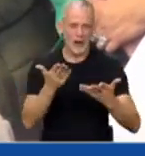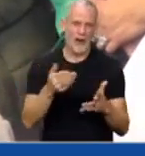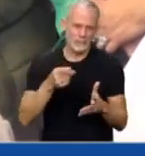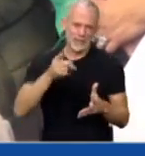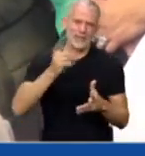la que hablamos tanto sea una realidad